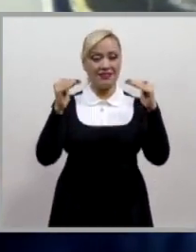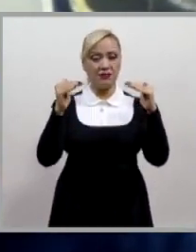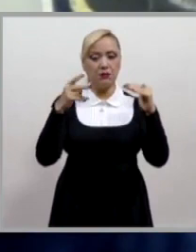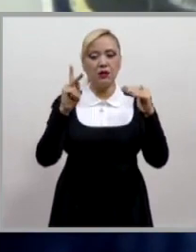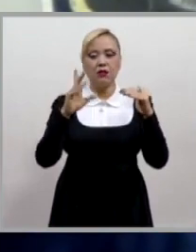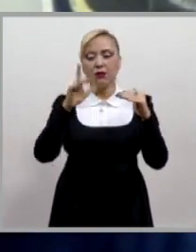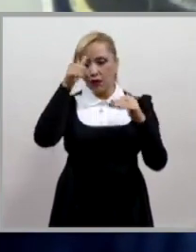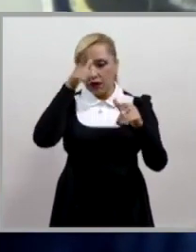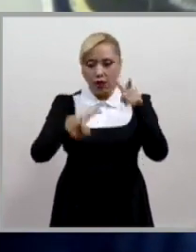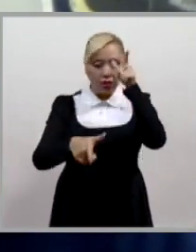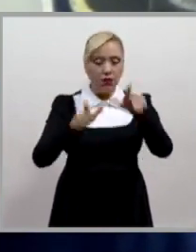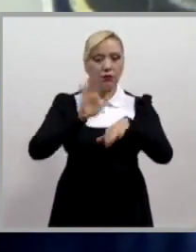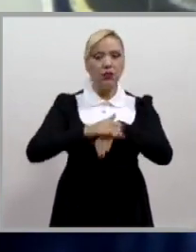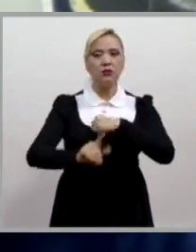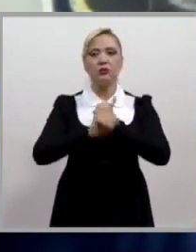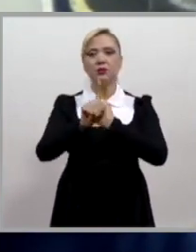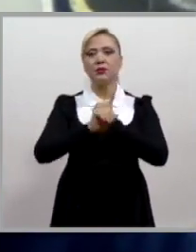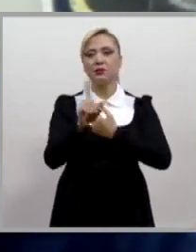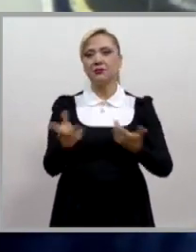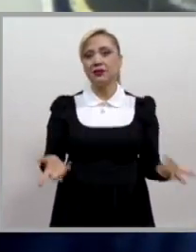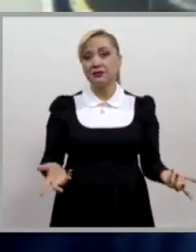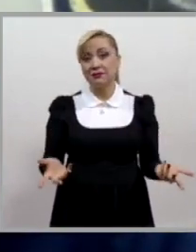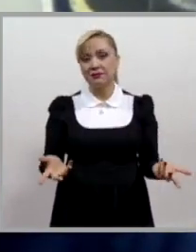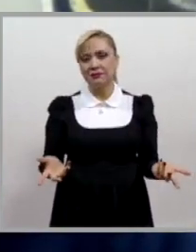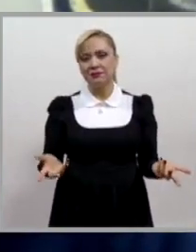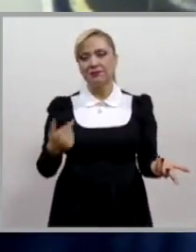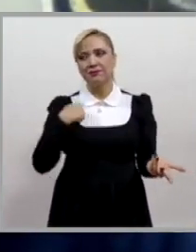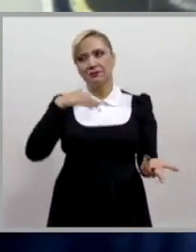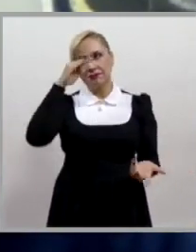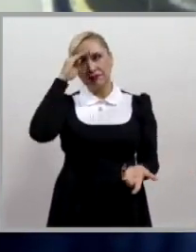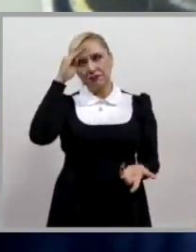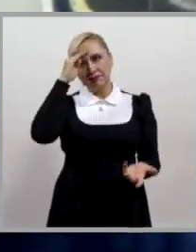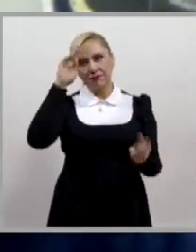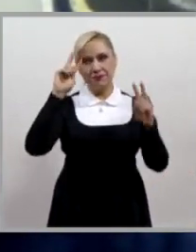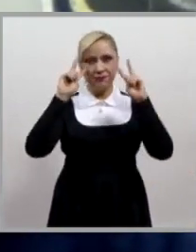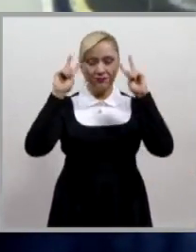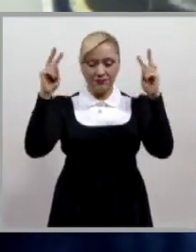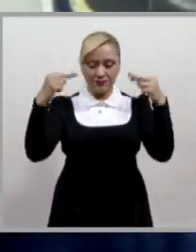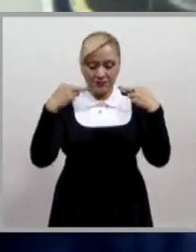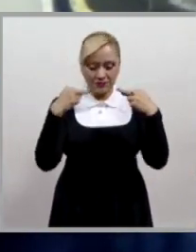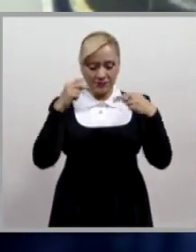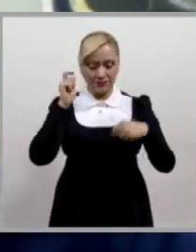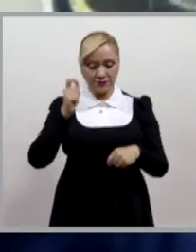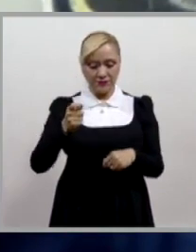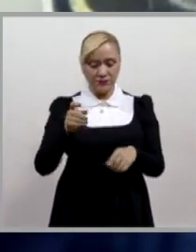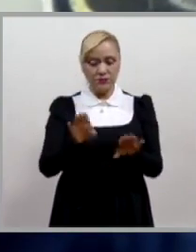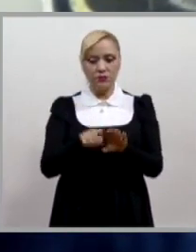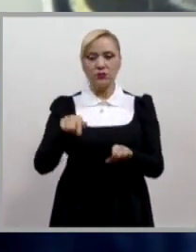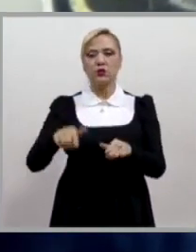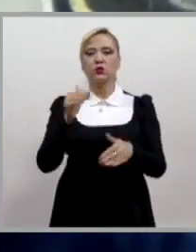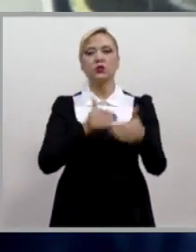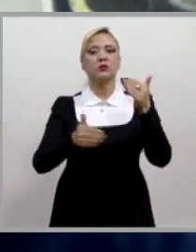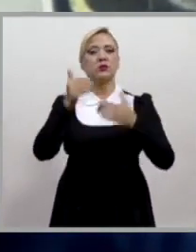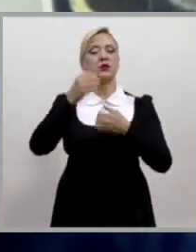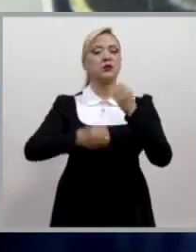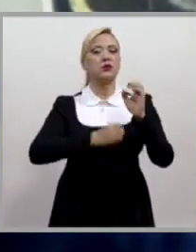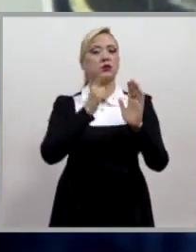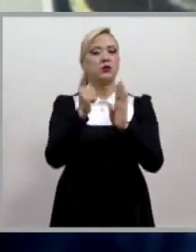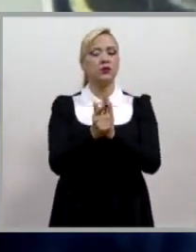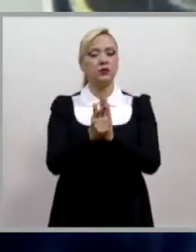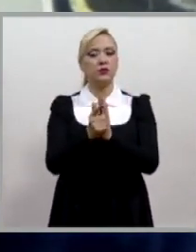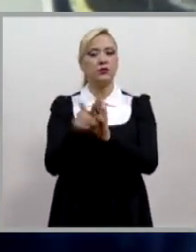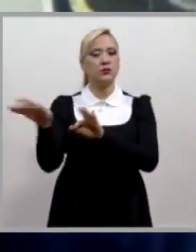Y quisiera cerrar poniendo sobre la mesa una pequeña reflexión que es el tema del papel de la Suprema Corte frente